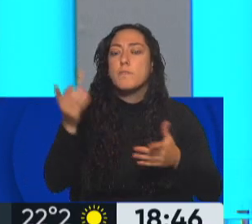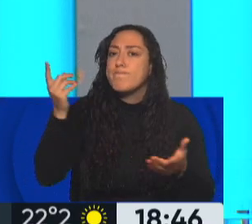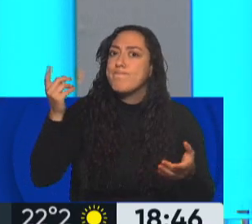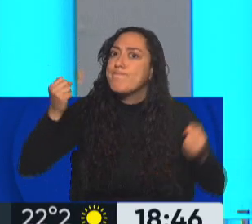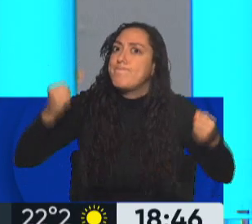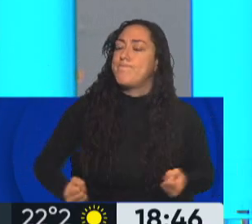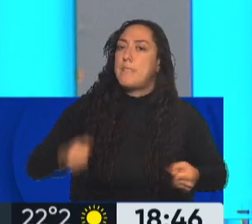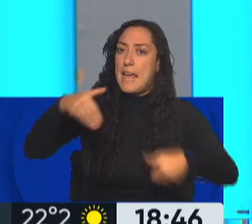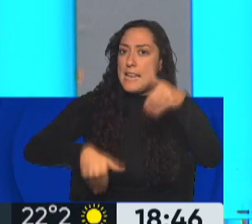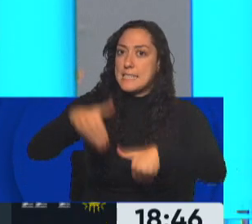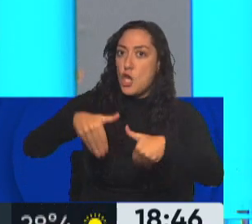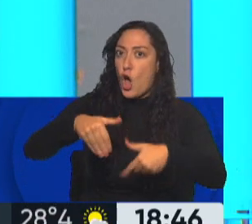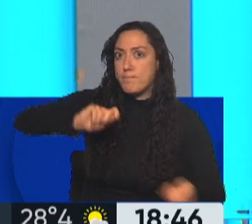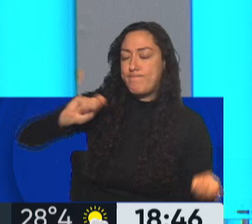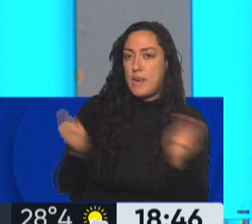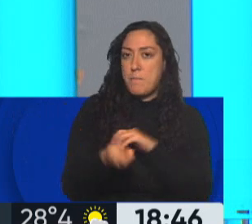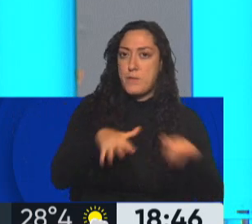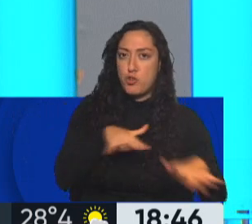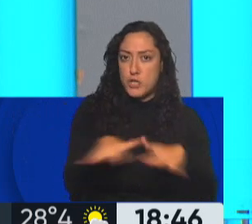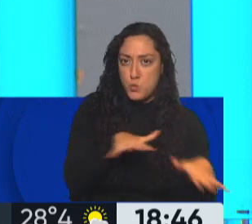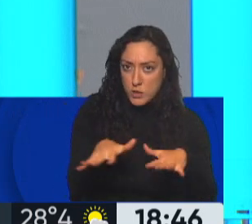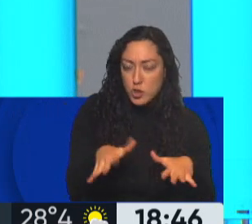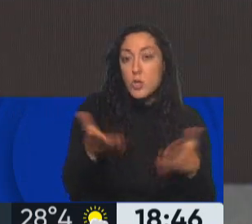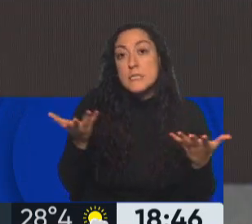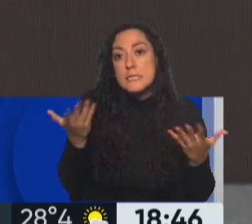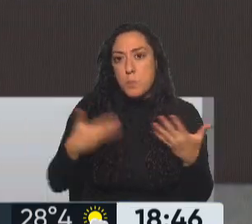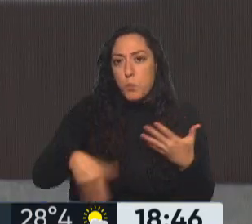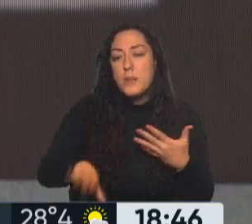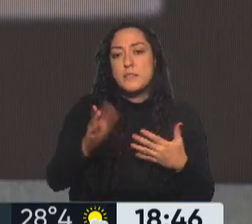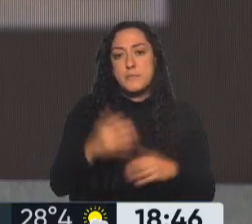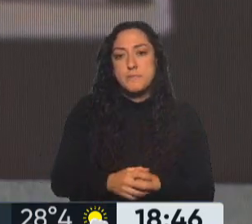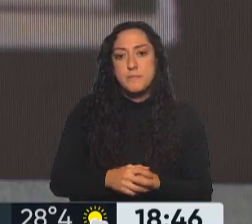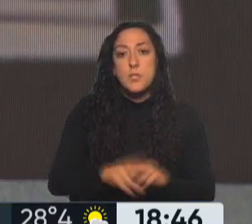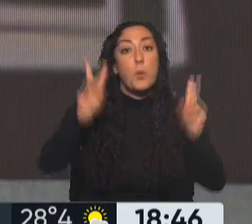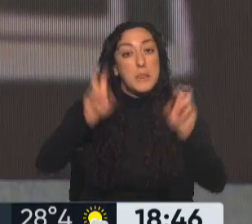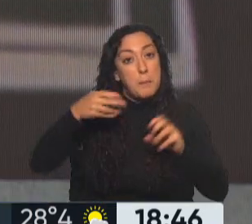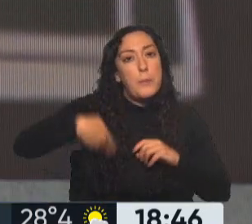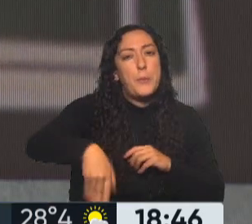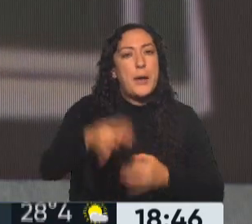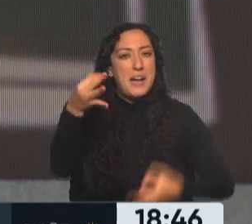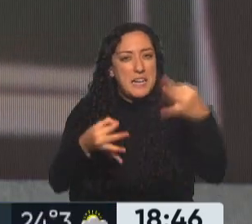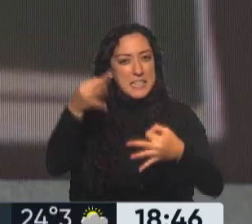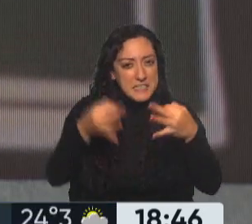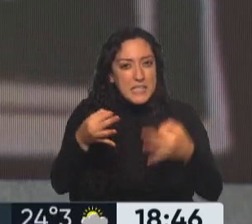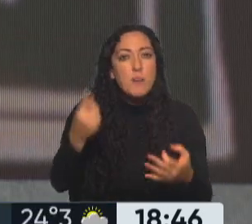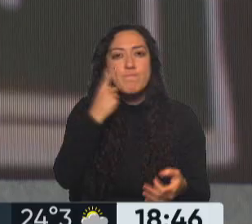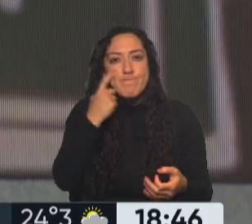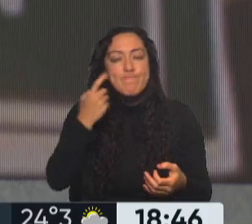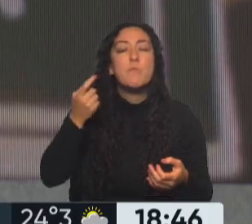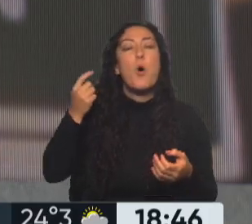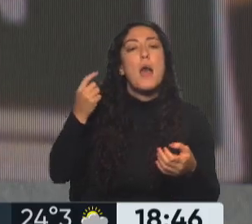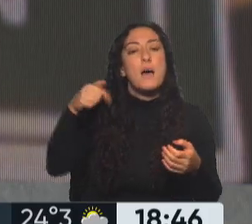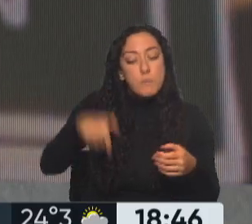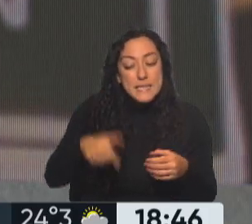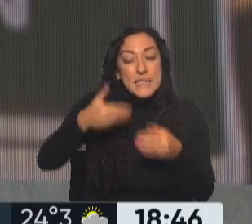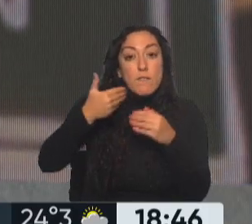decididamente las elecciones, sobre todo viendo lo que puede llegar a pasar. Bien, su tema vamos a seguir analizando, vamos a seguir muy de cerca este